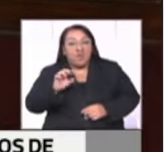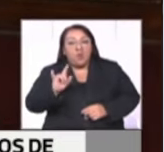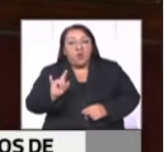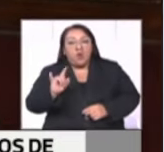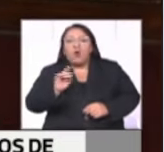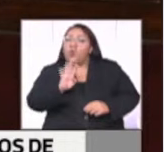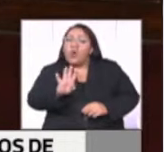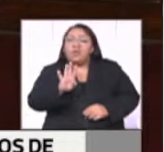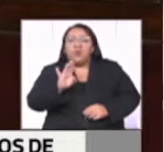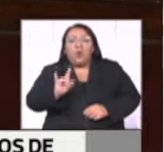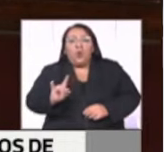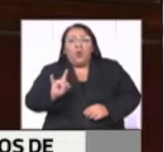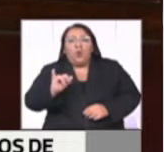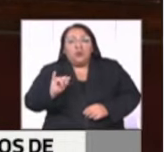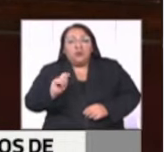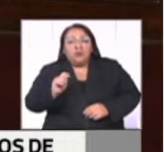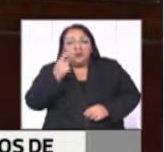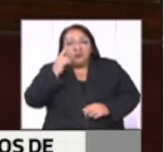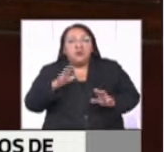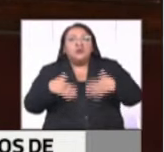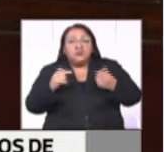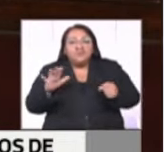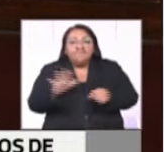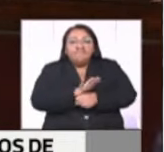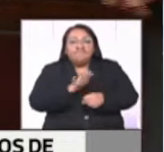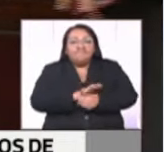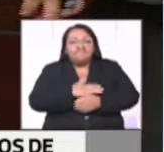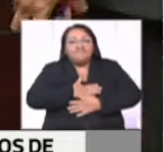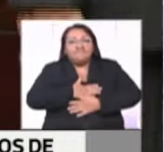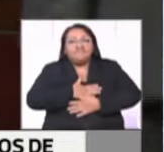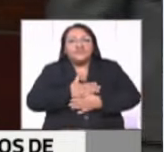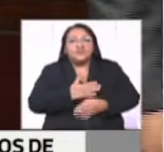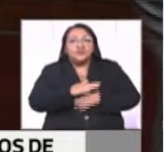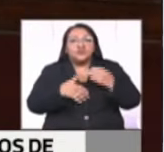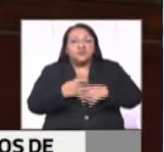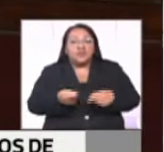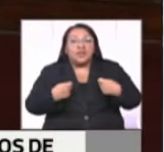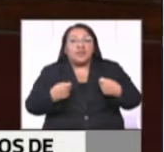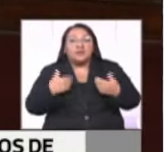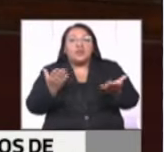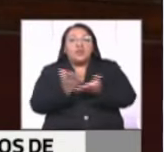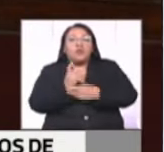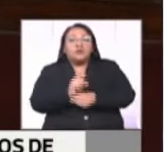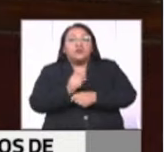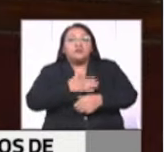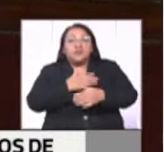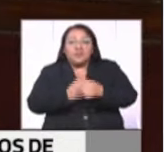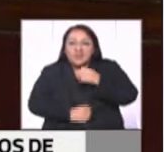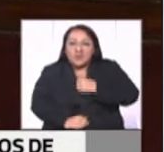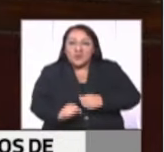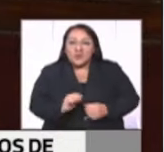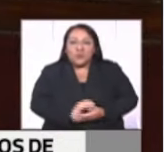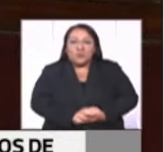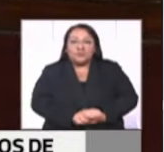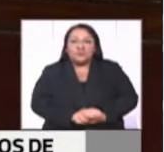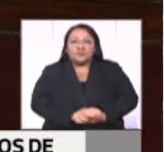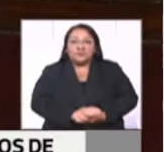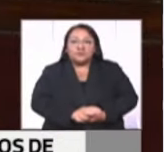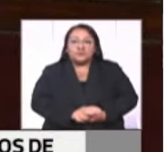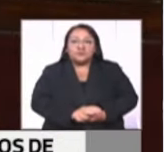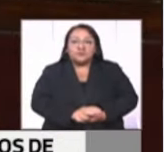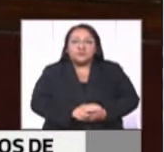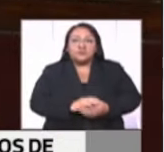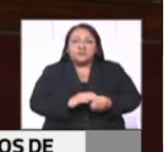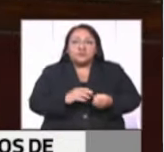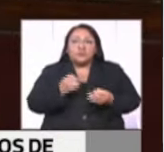AFP para poder cubrir los gastos de educación de mi hijo. ¿Y